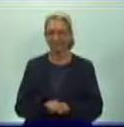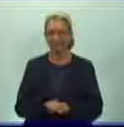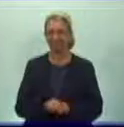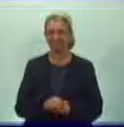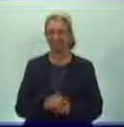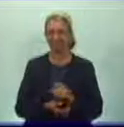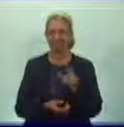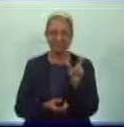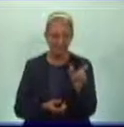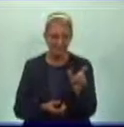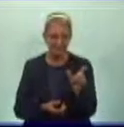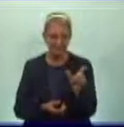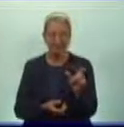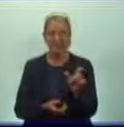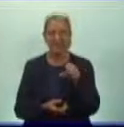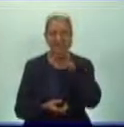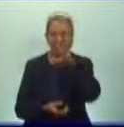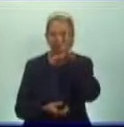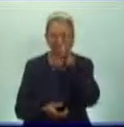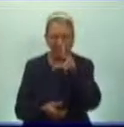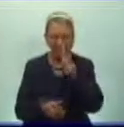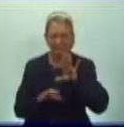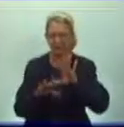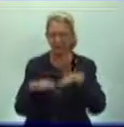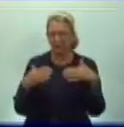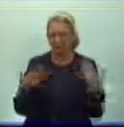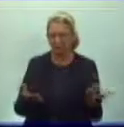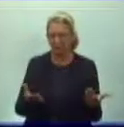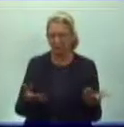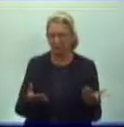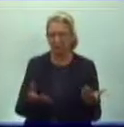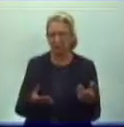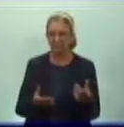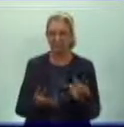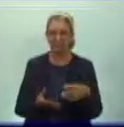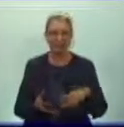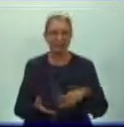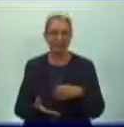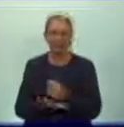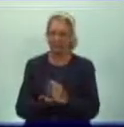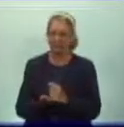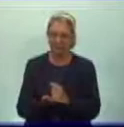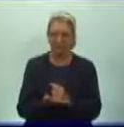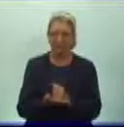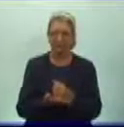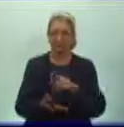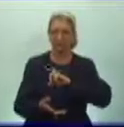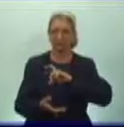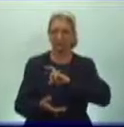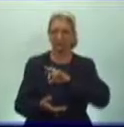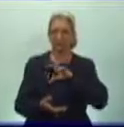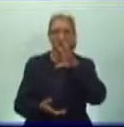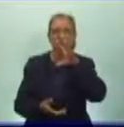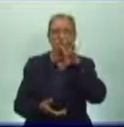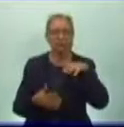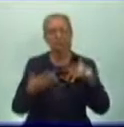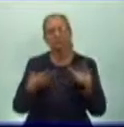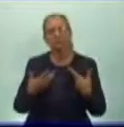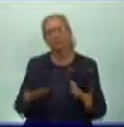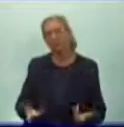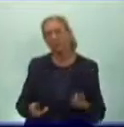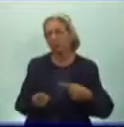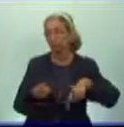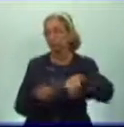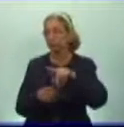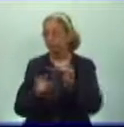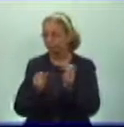La palabra chillona significa lo mismo que disgustada, asustada, gritona y cansada. Se las voy a dejar en